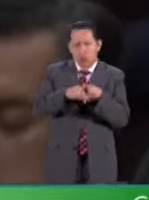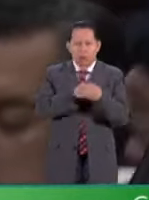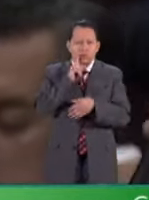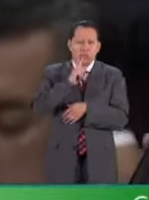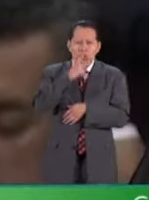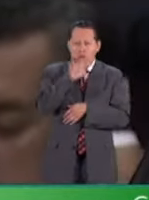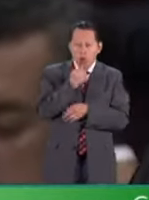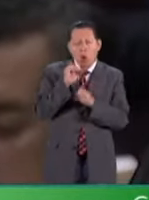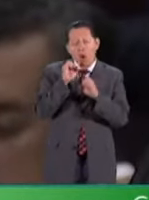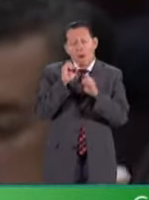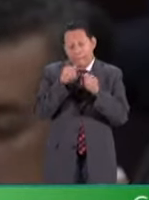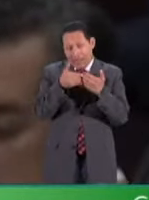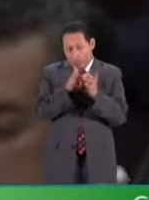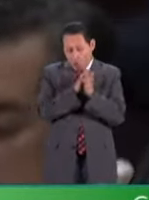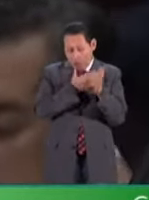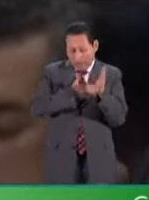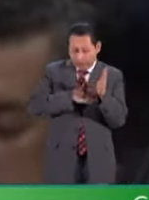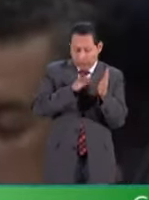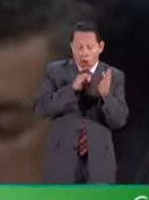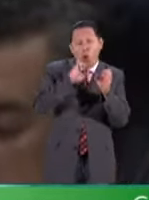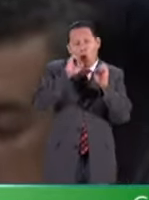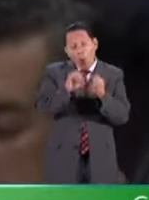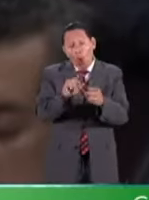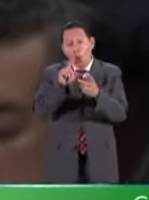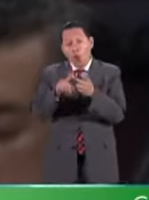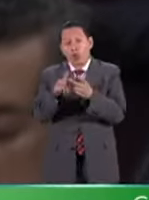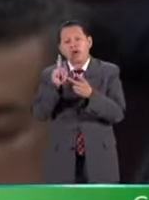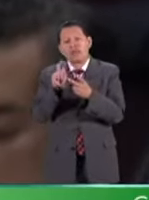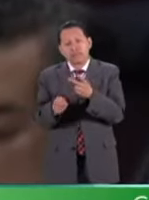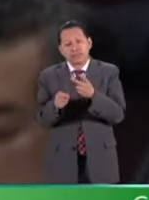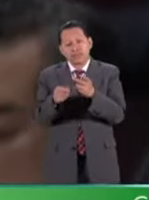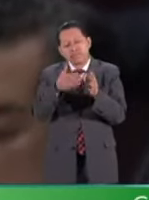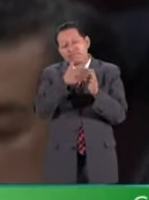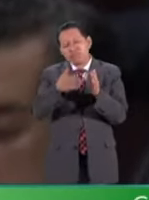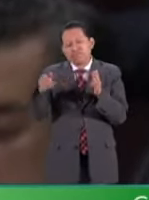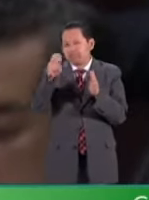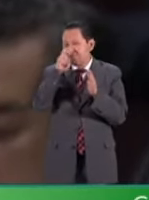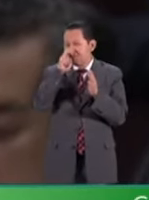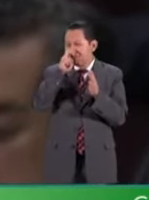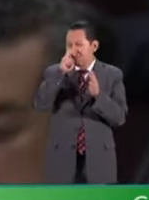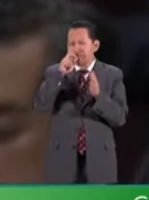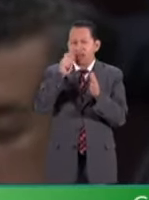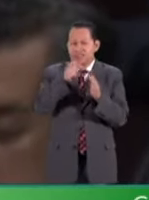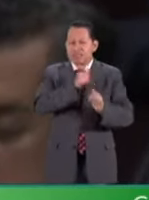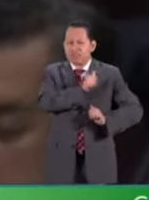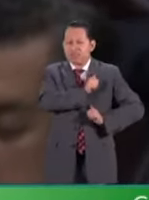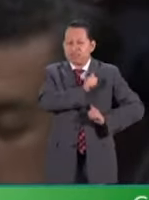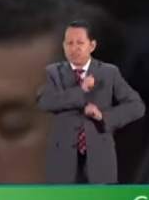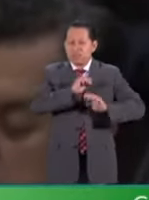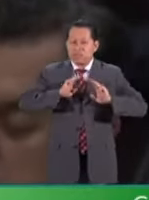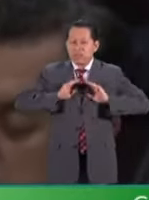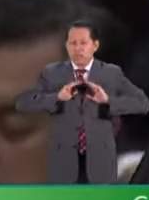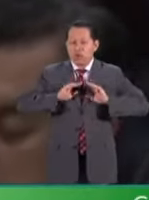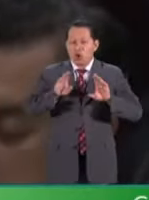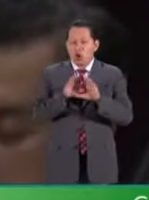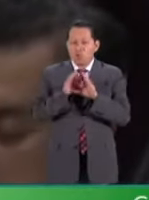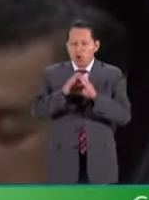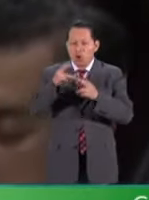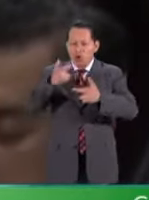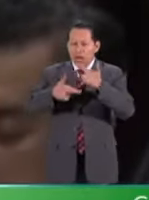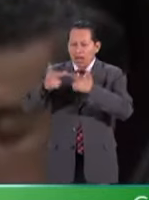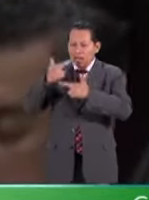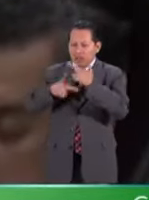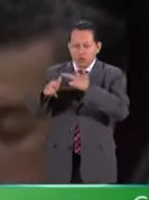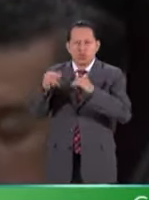todas y la democracia o la continuidad de una era autoritaria de corte militarista con retrocesos y de